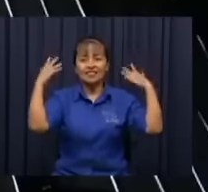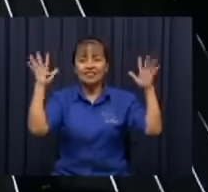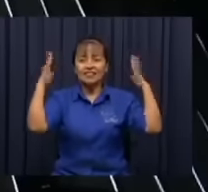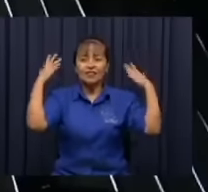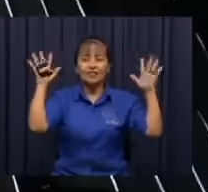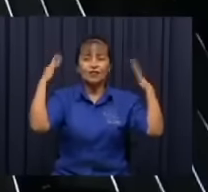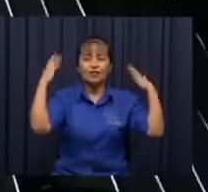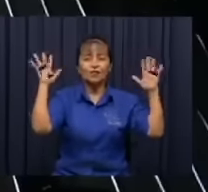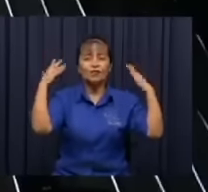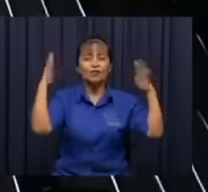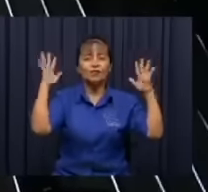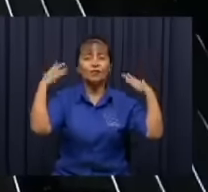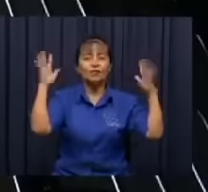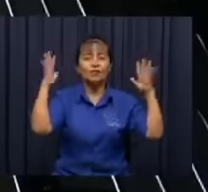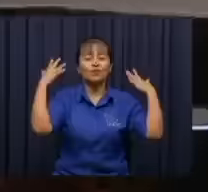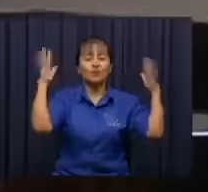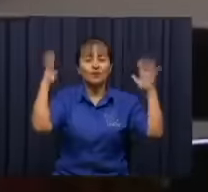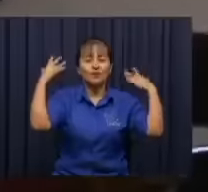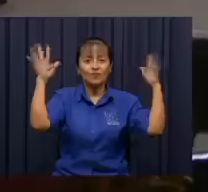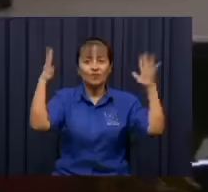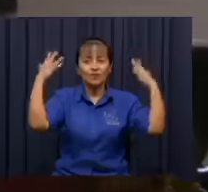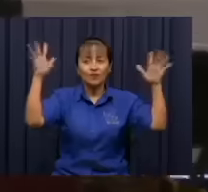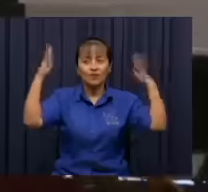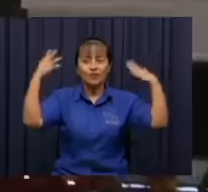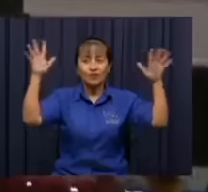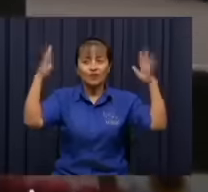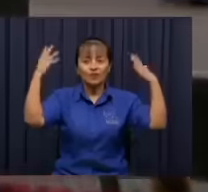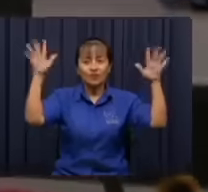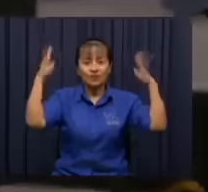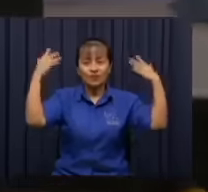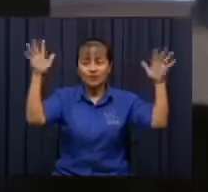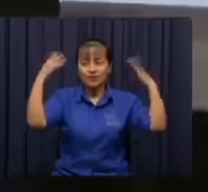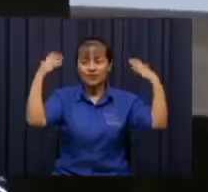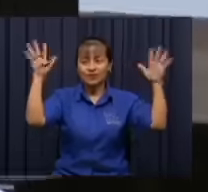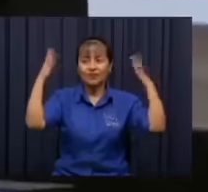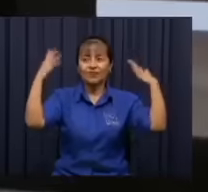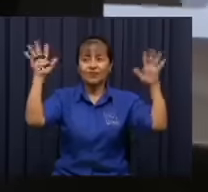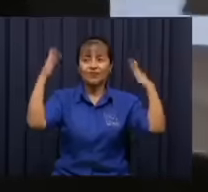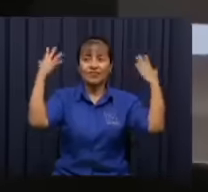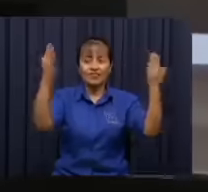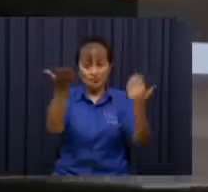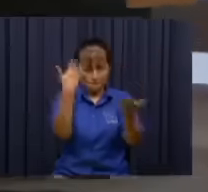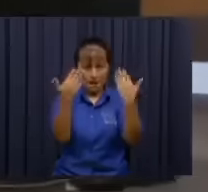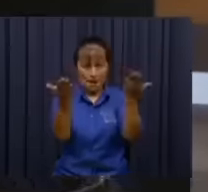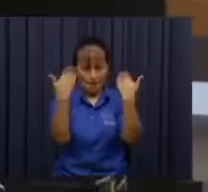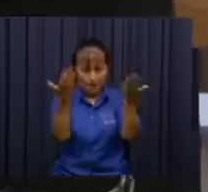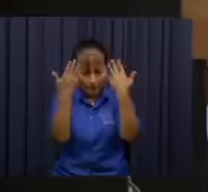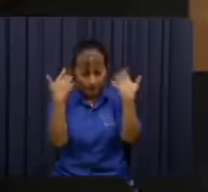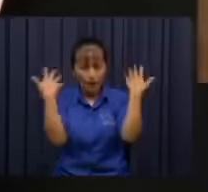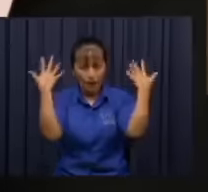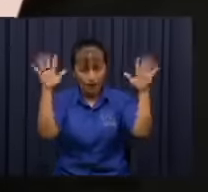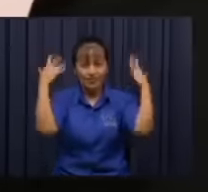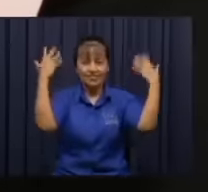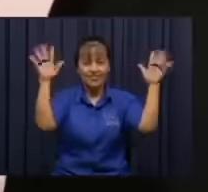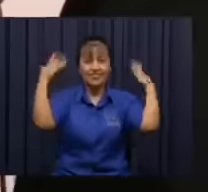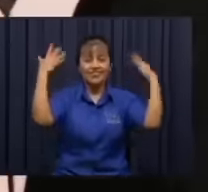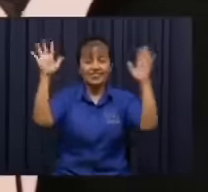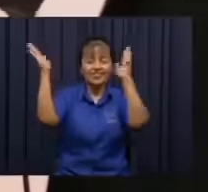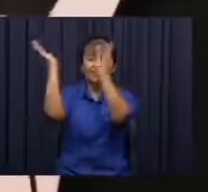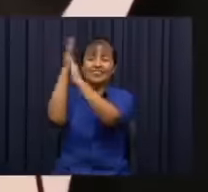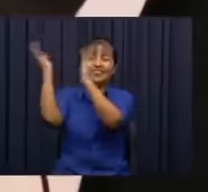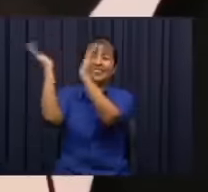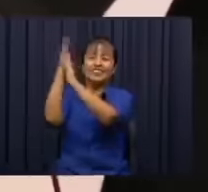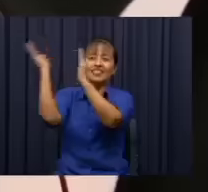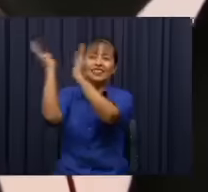Que no existan manos vacías para presentarse al Señor. Que no existan manos sin dar para el